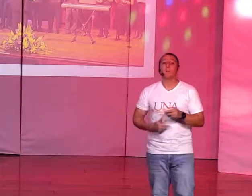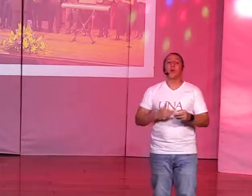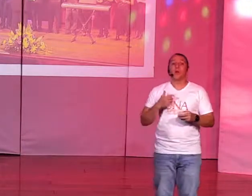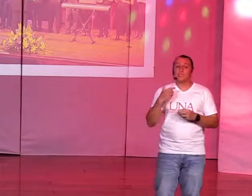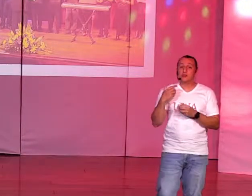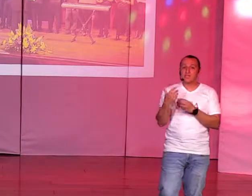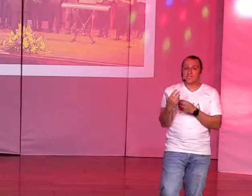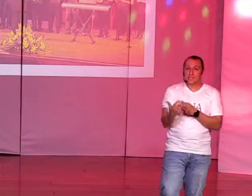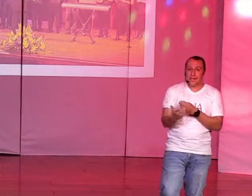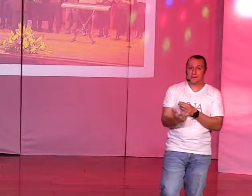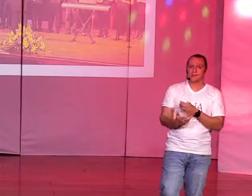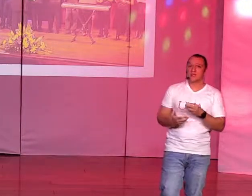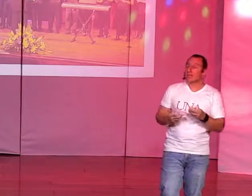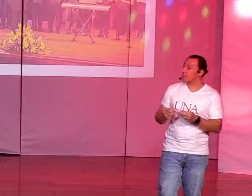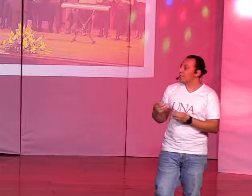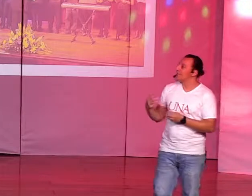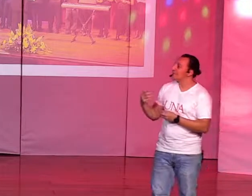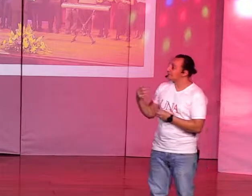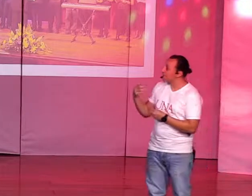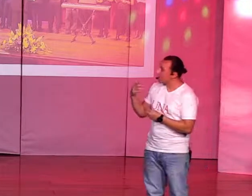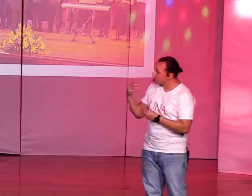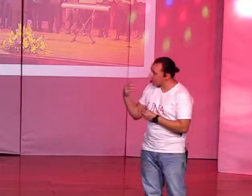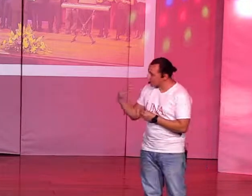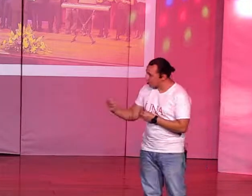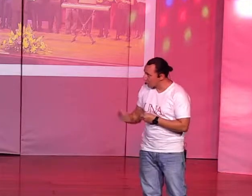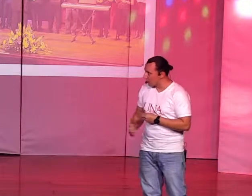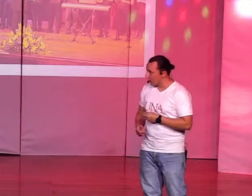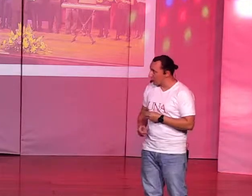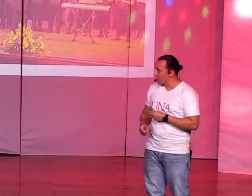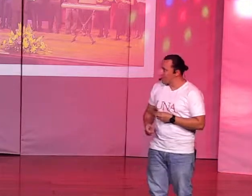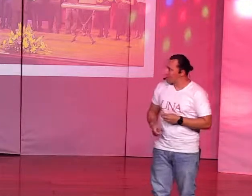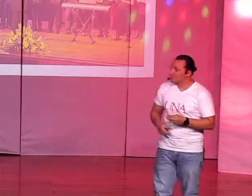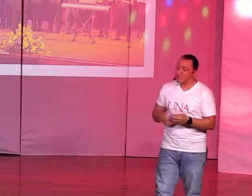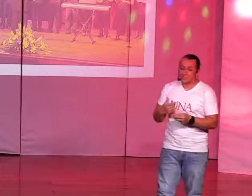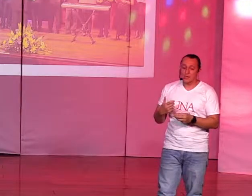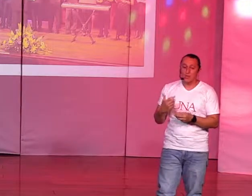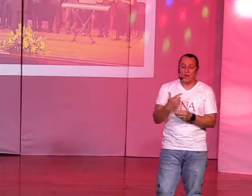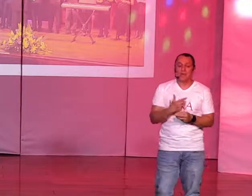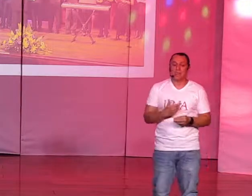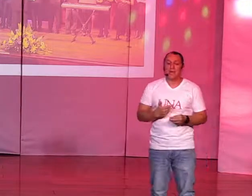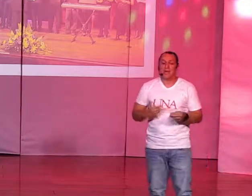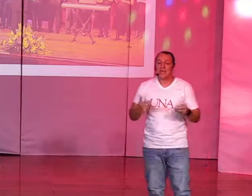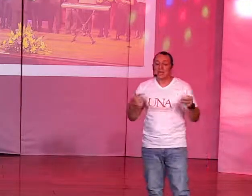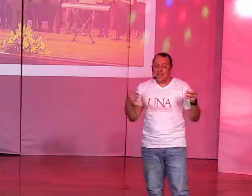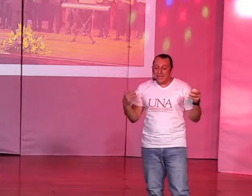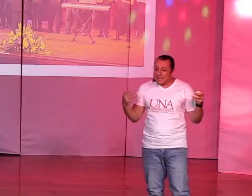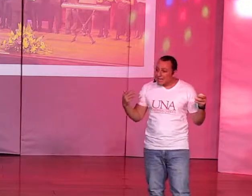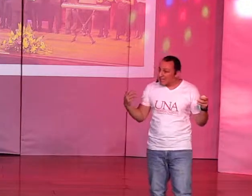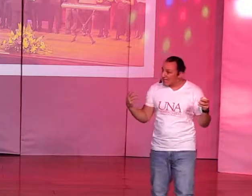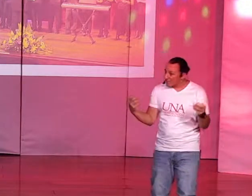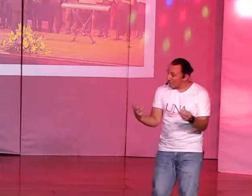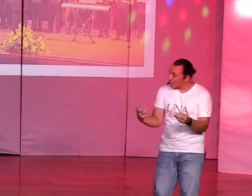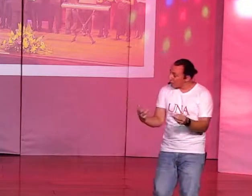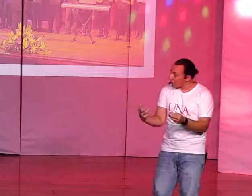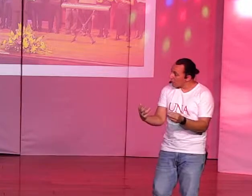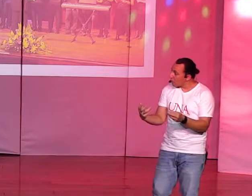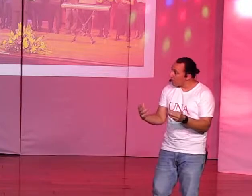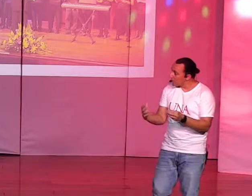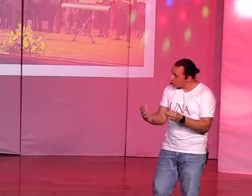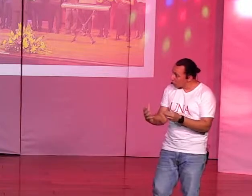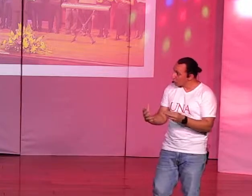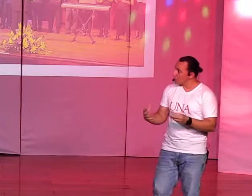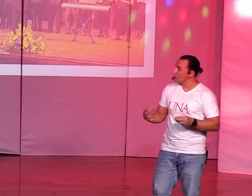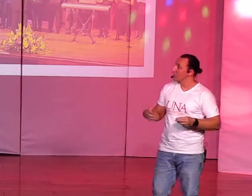ajá, usted puede solicitar que le apliquen este artículo, ¿ok? Ajá. Y este, bien, artículo es que se va a formar